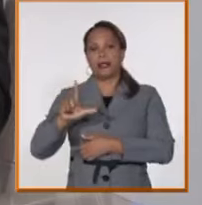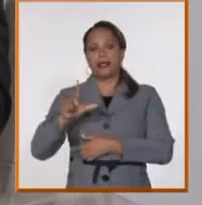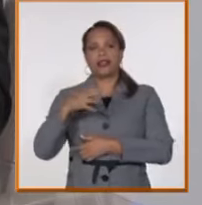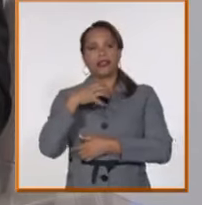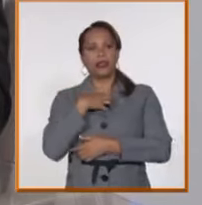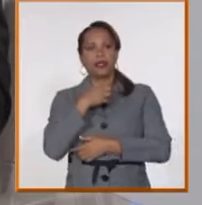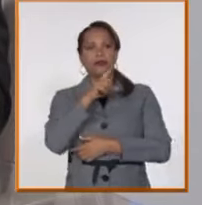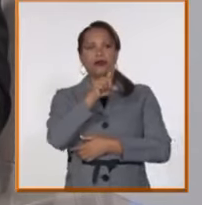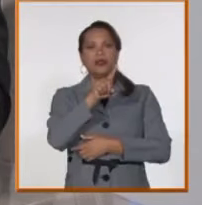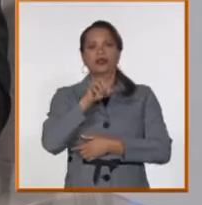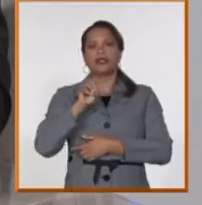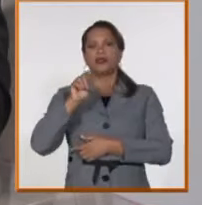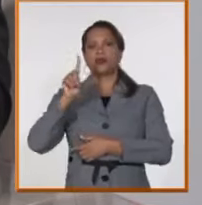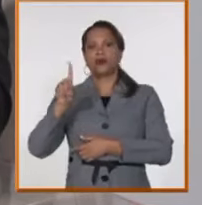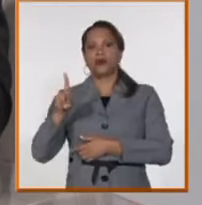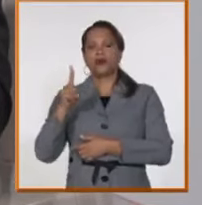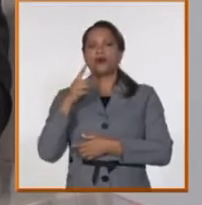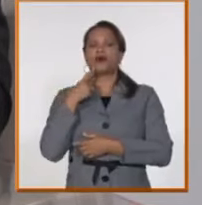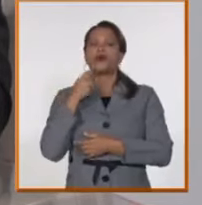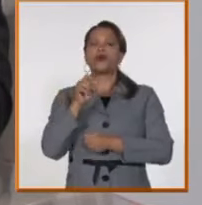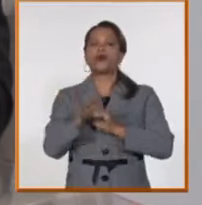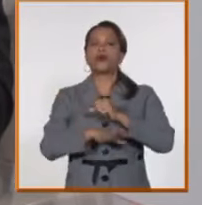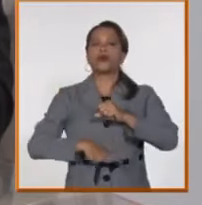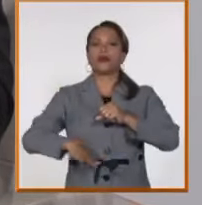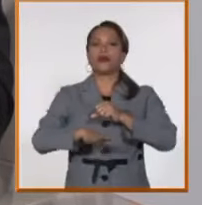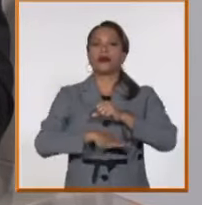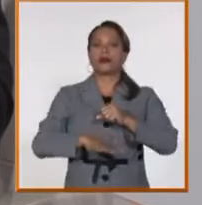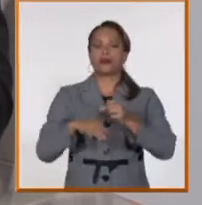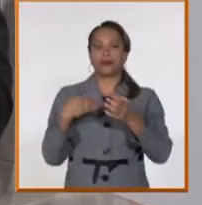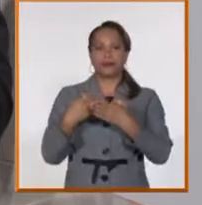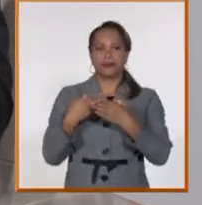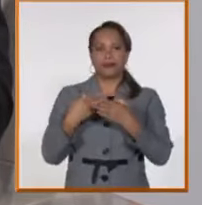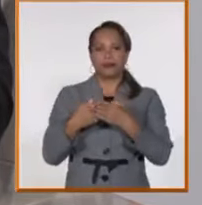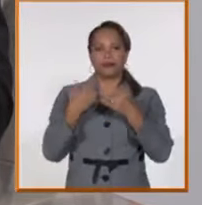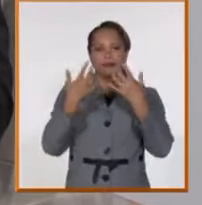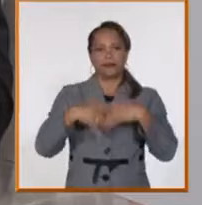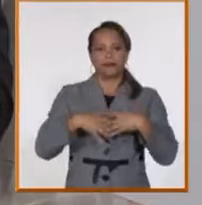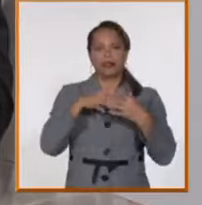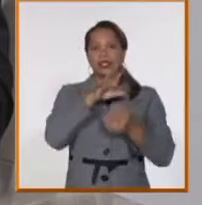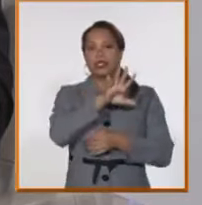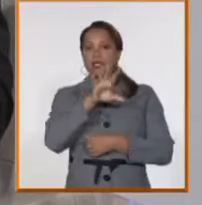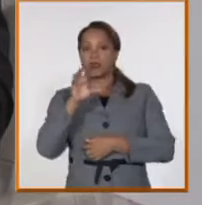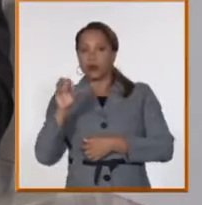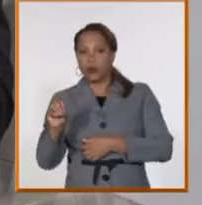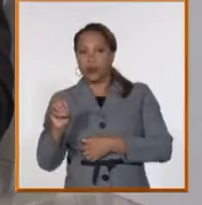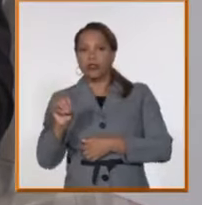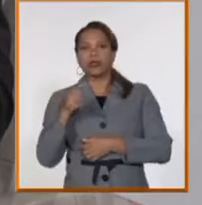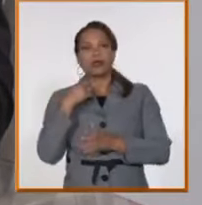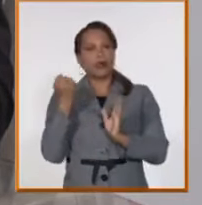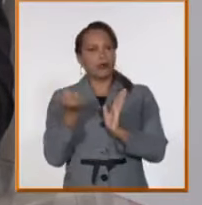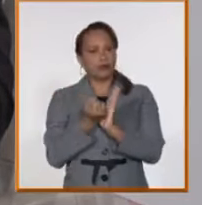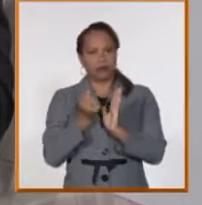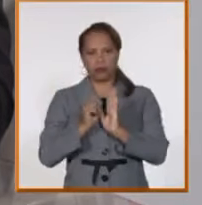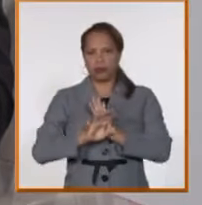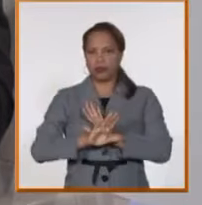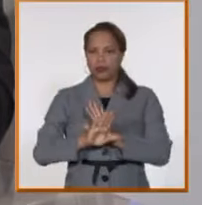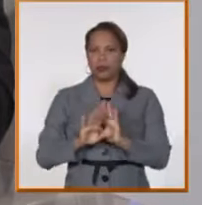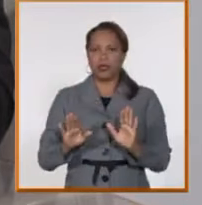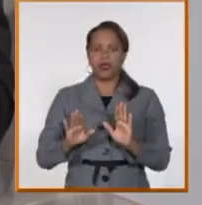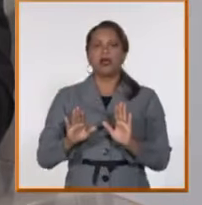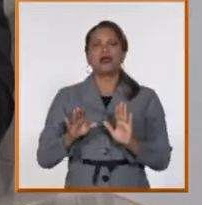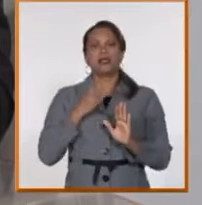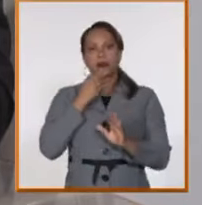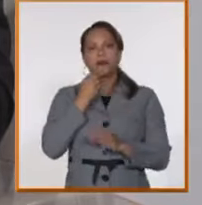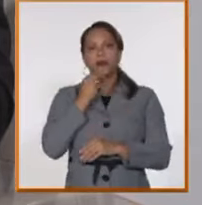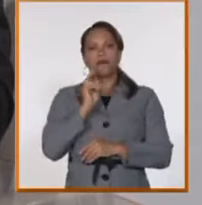eh unidades empresariales de base productoras de las cuales 50 ya est autorizadas O sea que tienen todas las